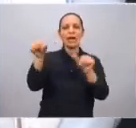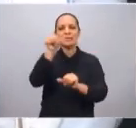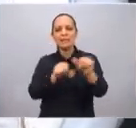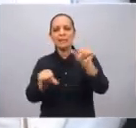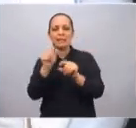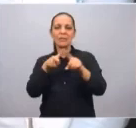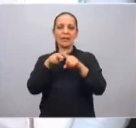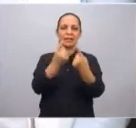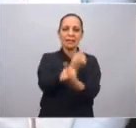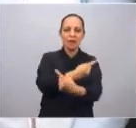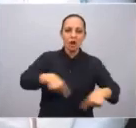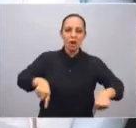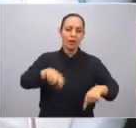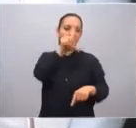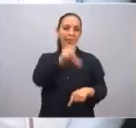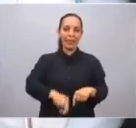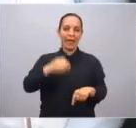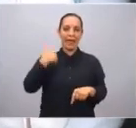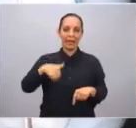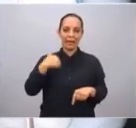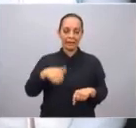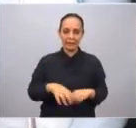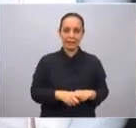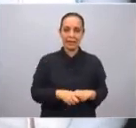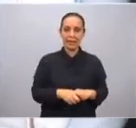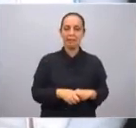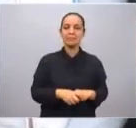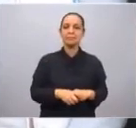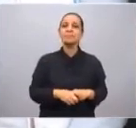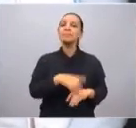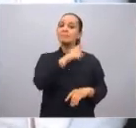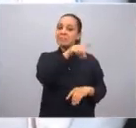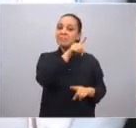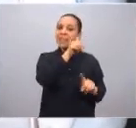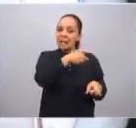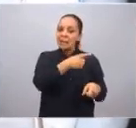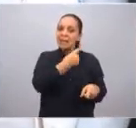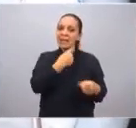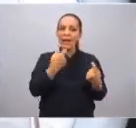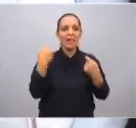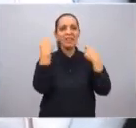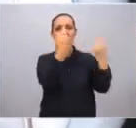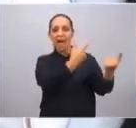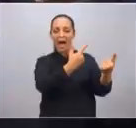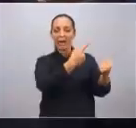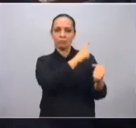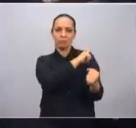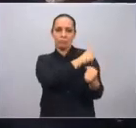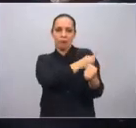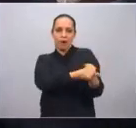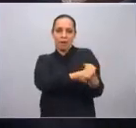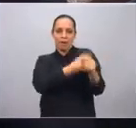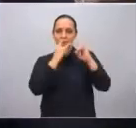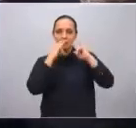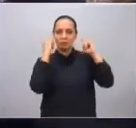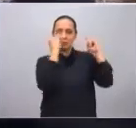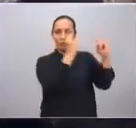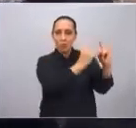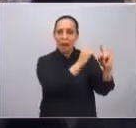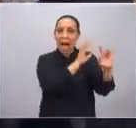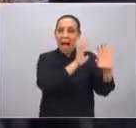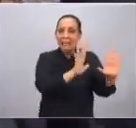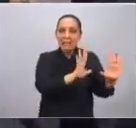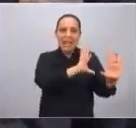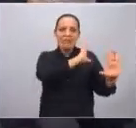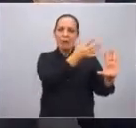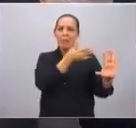científico-tecnológica de la Argentina y pretende darle superpoderes a la intolerancia y a